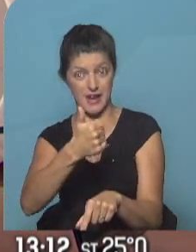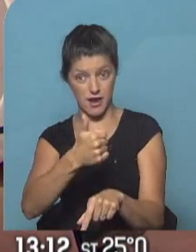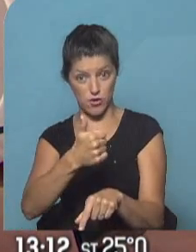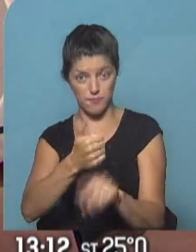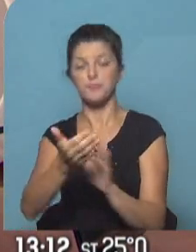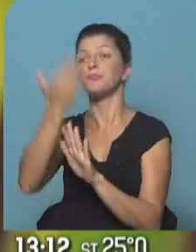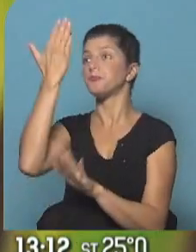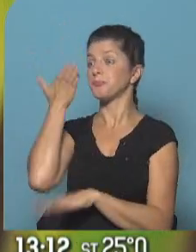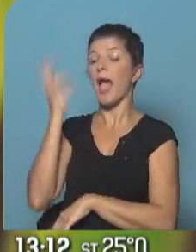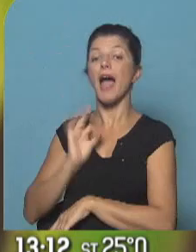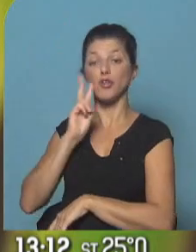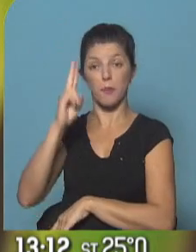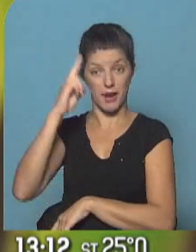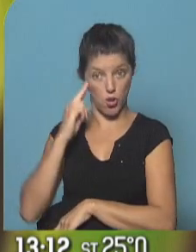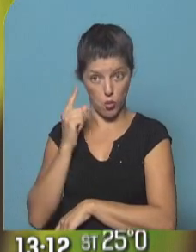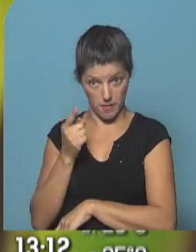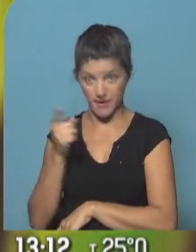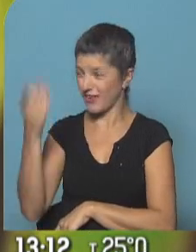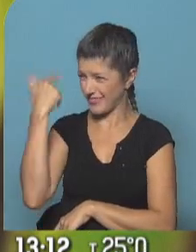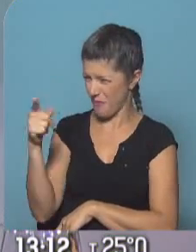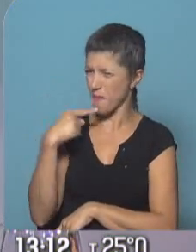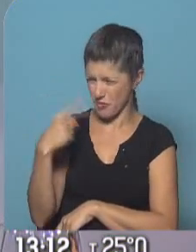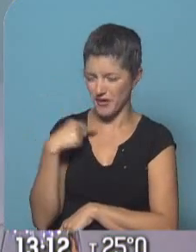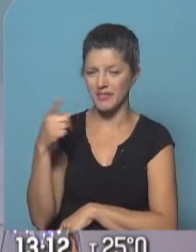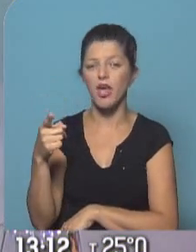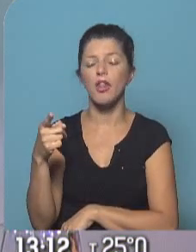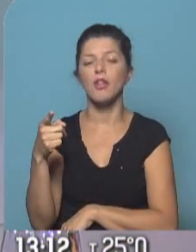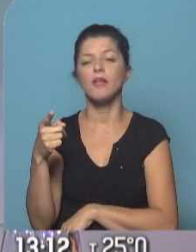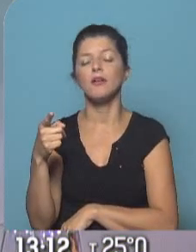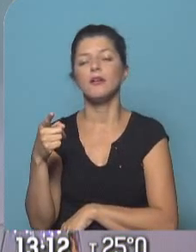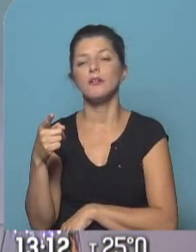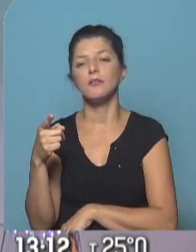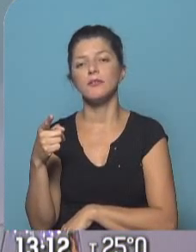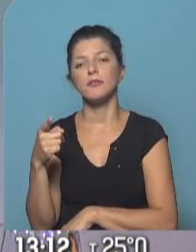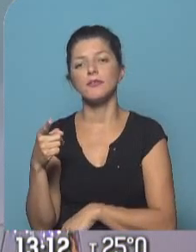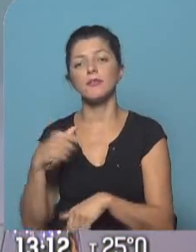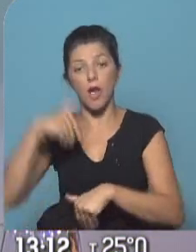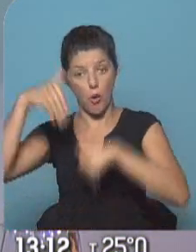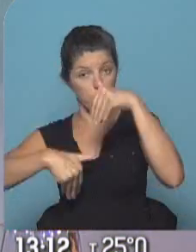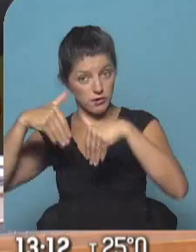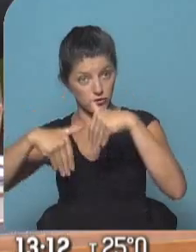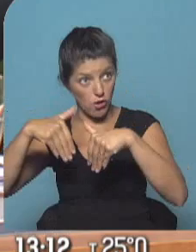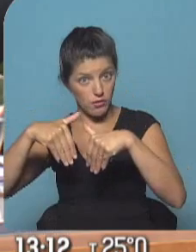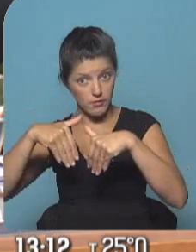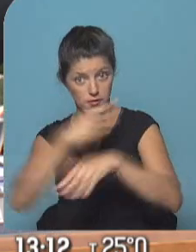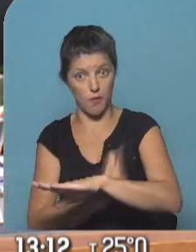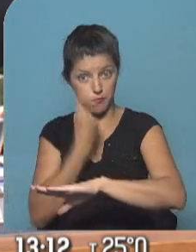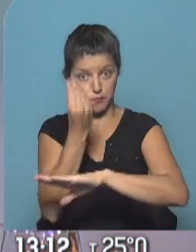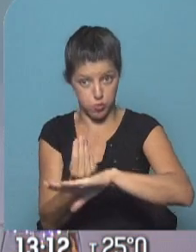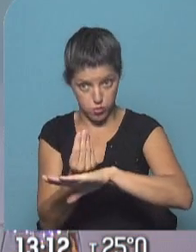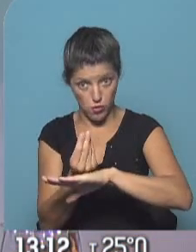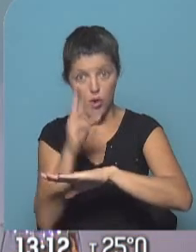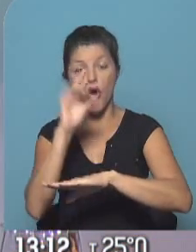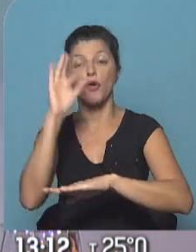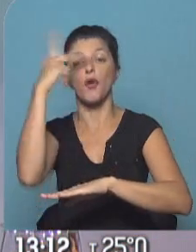de 2009, para contestarte lo que vos me preguntabas, se ha canalizado mediante elecciones, han llegado al poder. Es decir, Rouhani ha llegado al poder, ha reemplazado a Ahmadinejad.